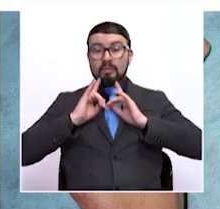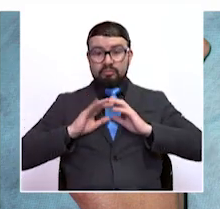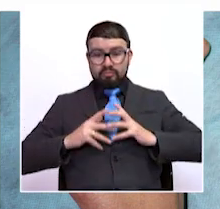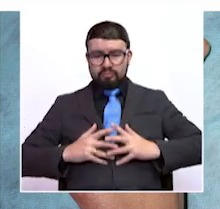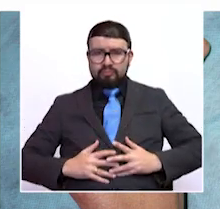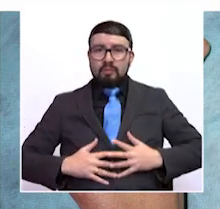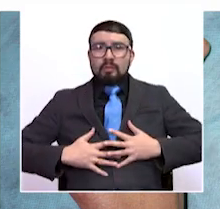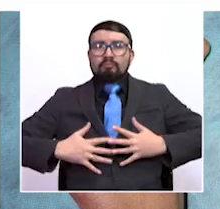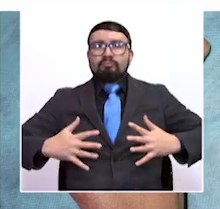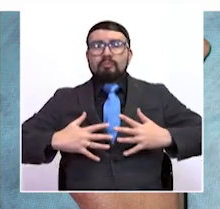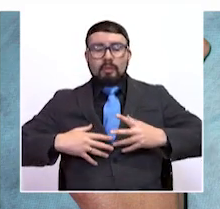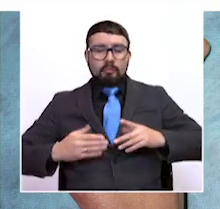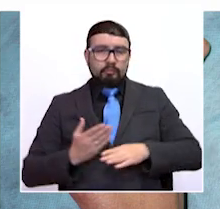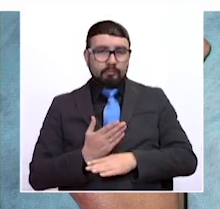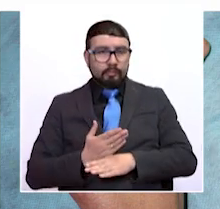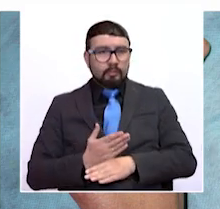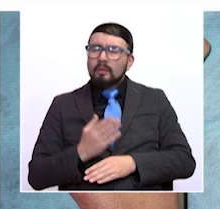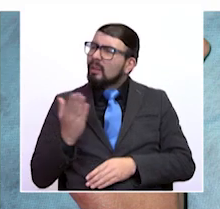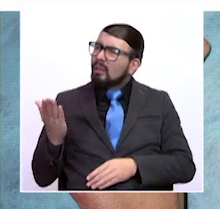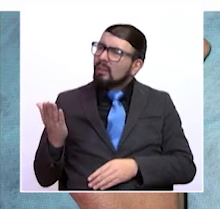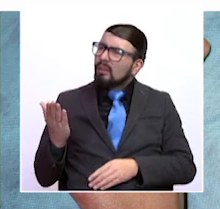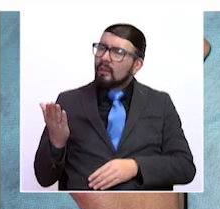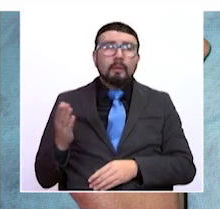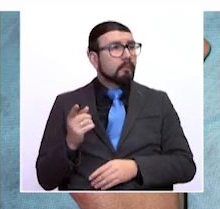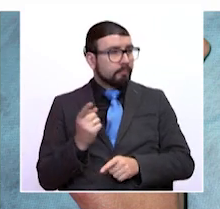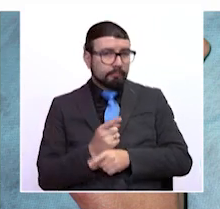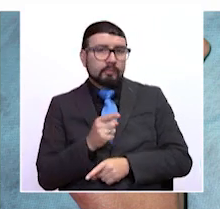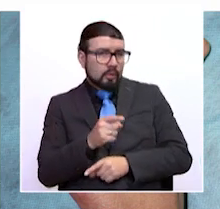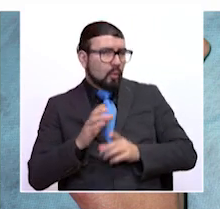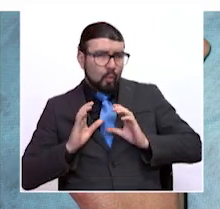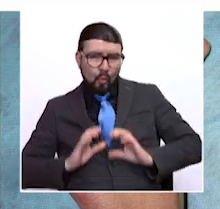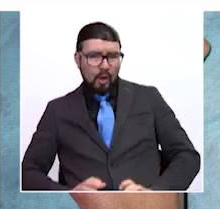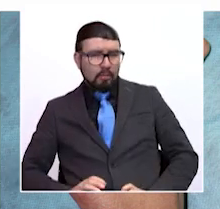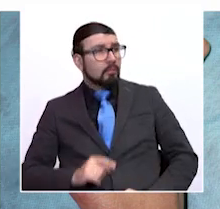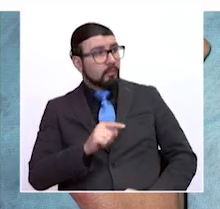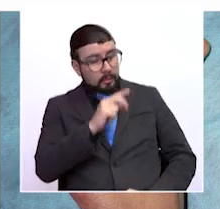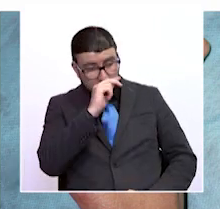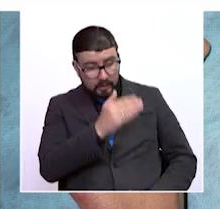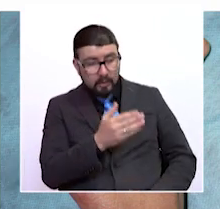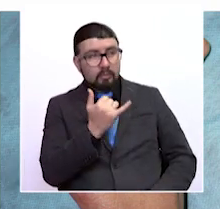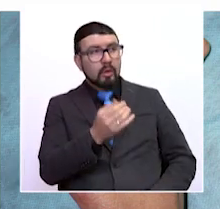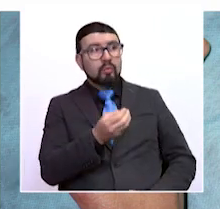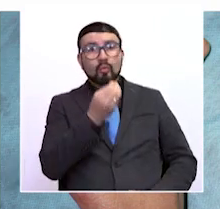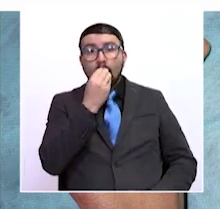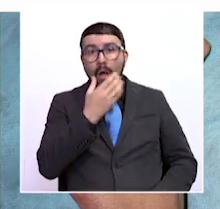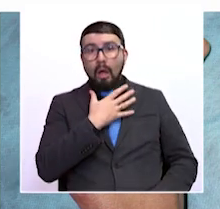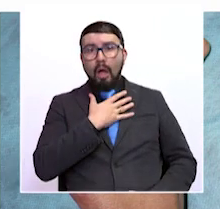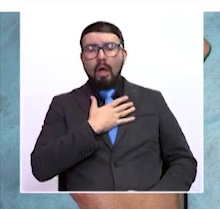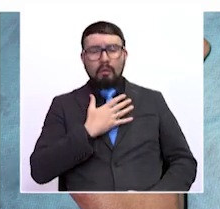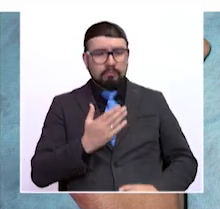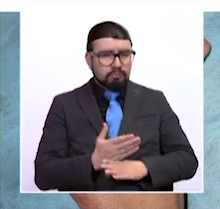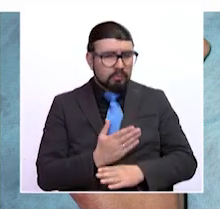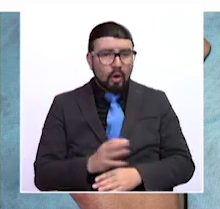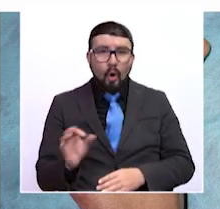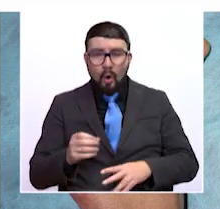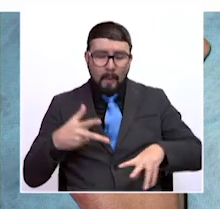Si vemos acá esta imagen... Esas son consecuencias físicas que pueden tener los niños, intoxicaciones, amputaciones, es